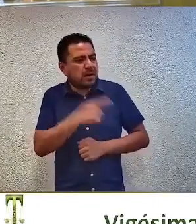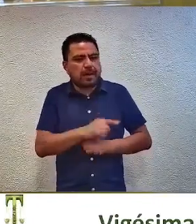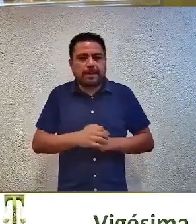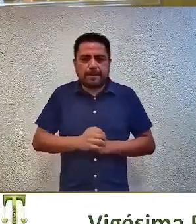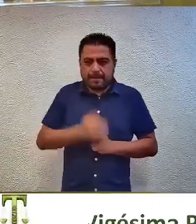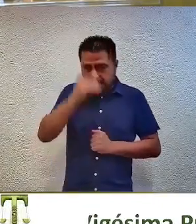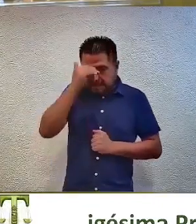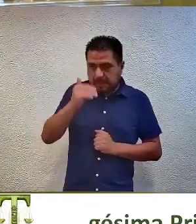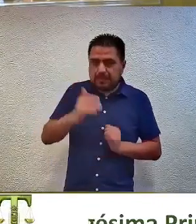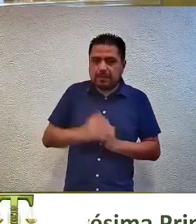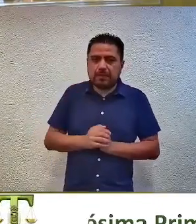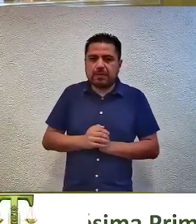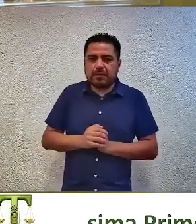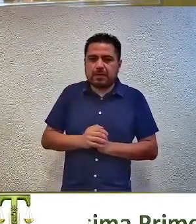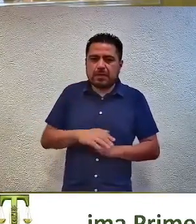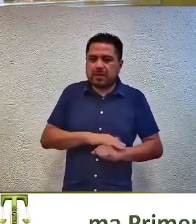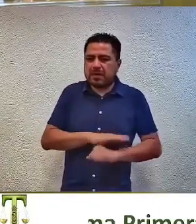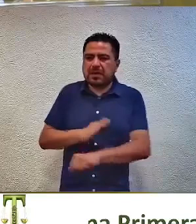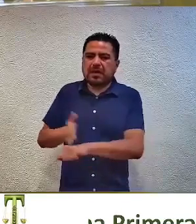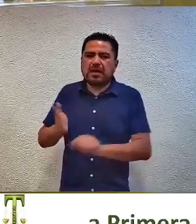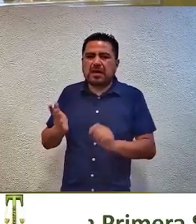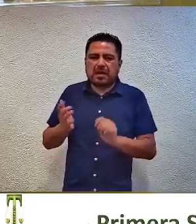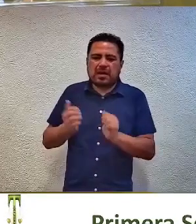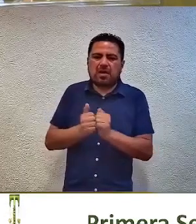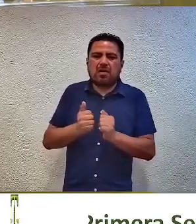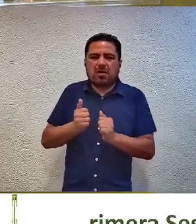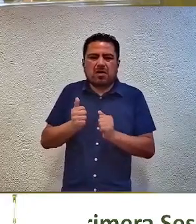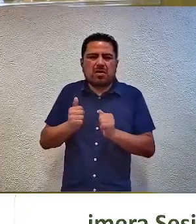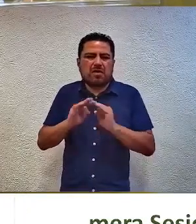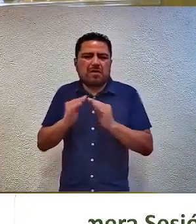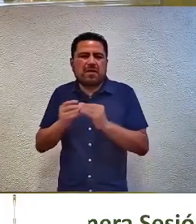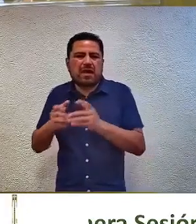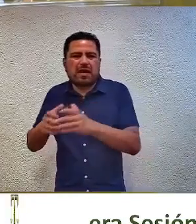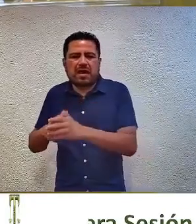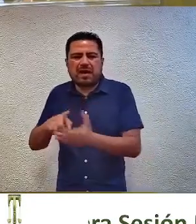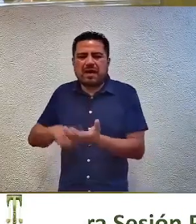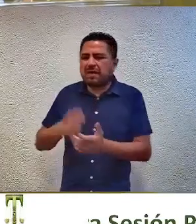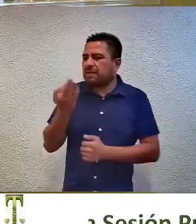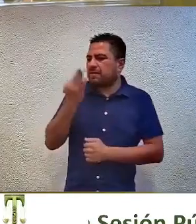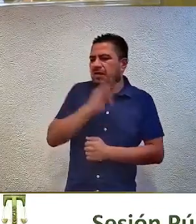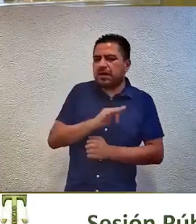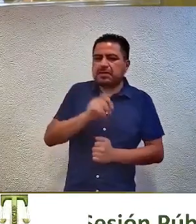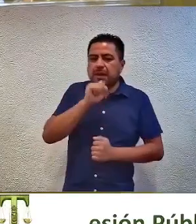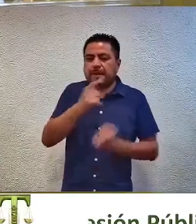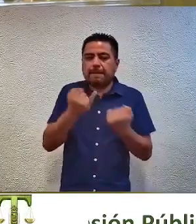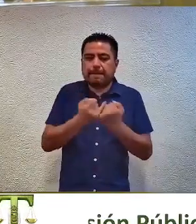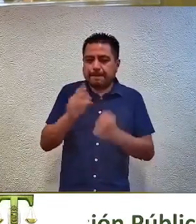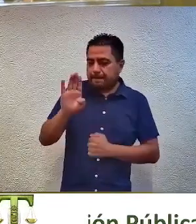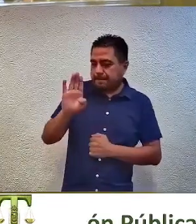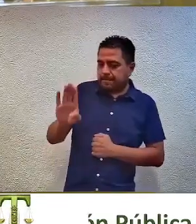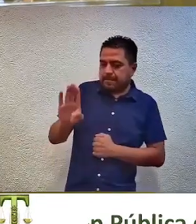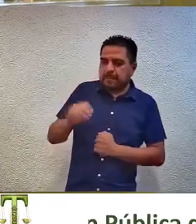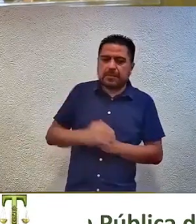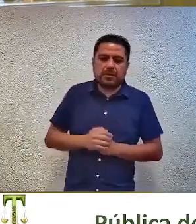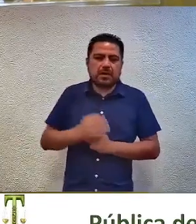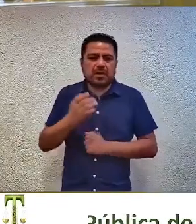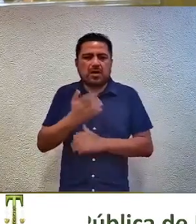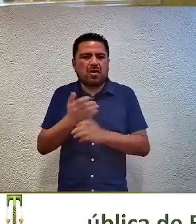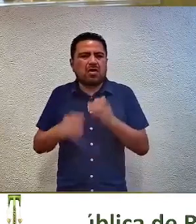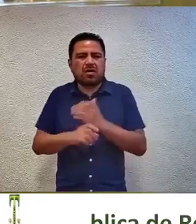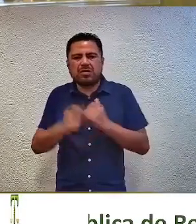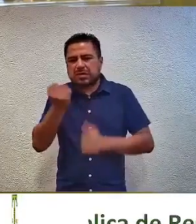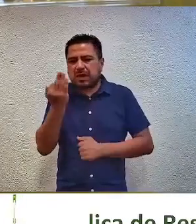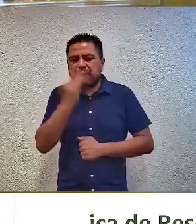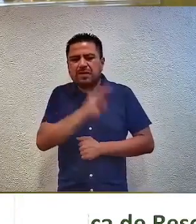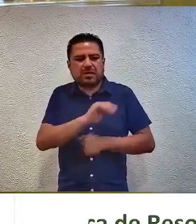saber, imputación de hechos delictivos o ilícitos falsos, y también, inciso B, imputación de hechos falsos que impacten en el